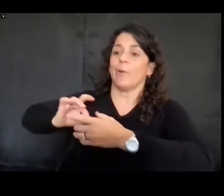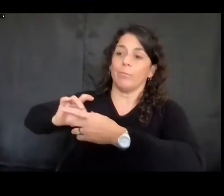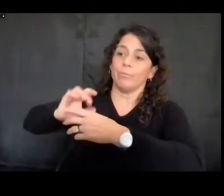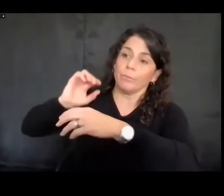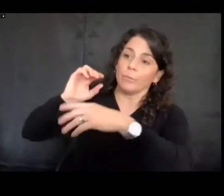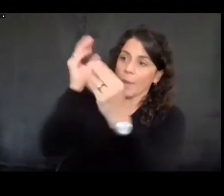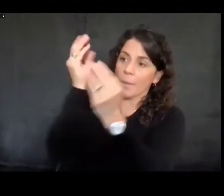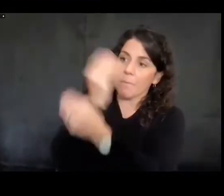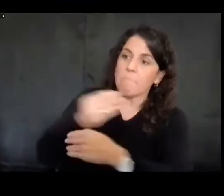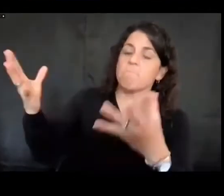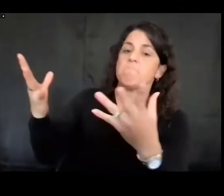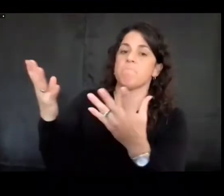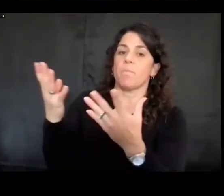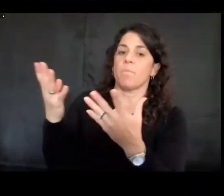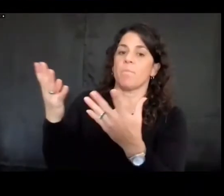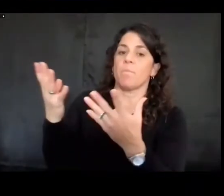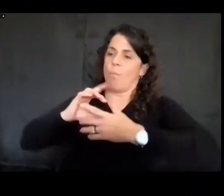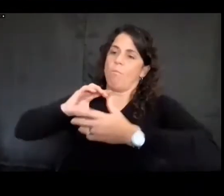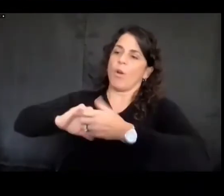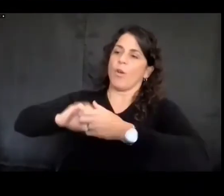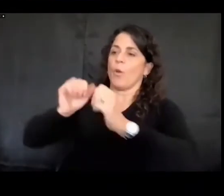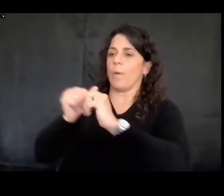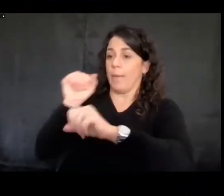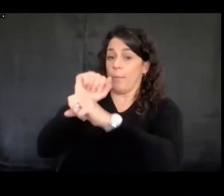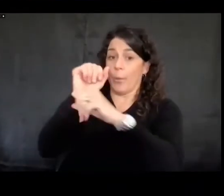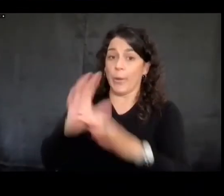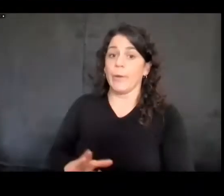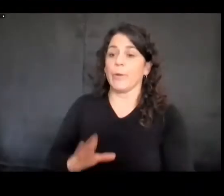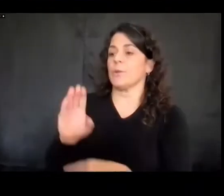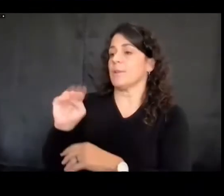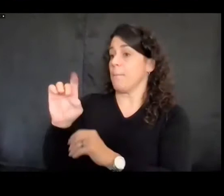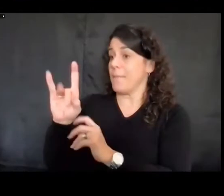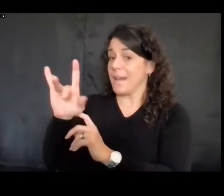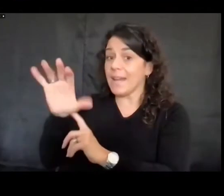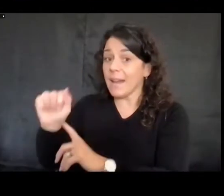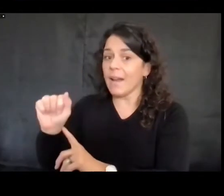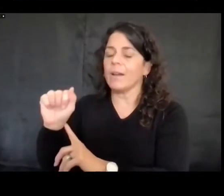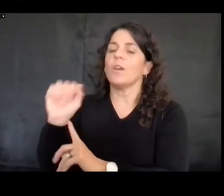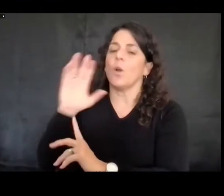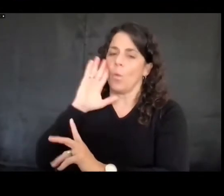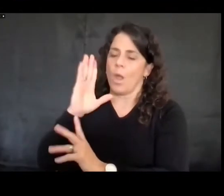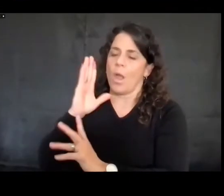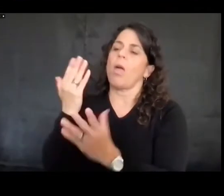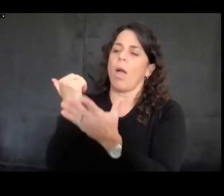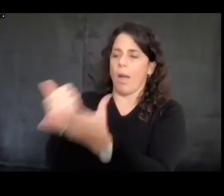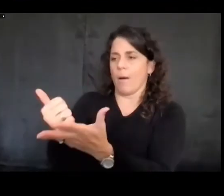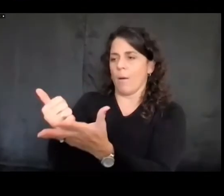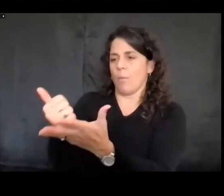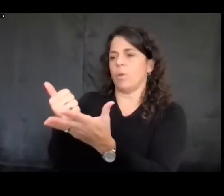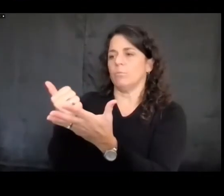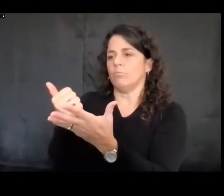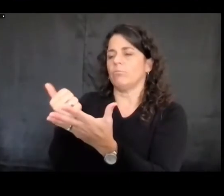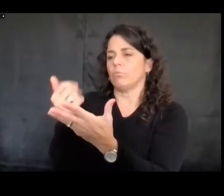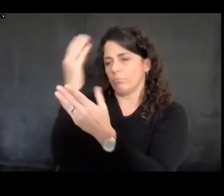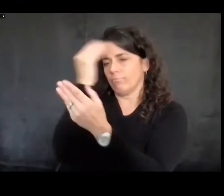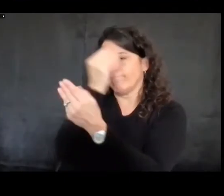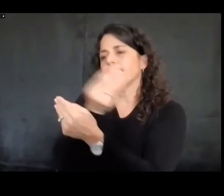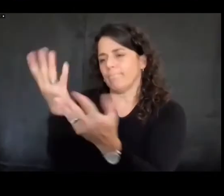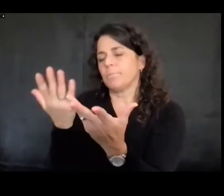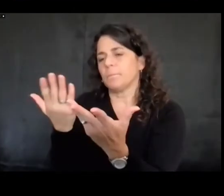los patrones y asociándonos con los medios va a dar un resultado de un